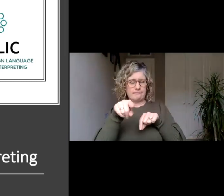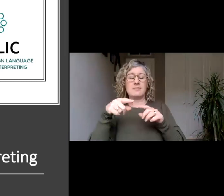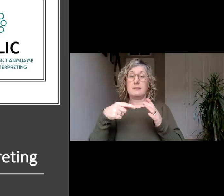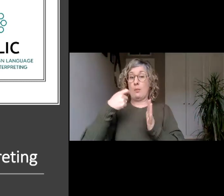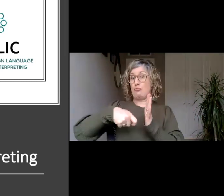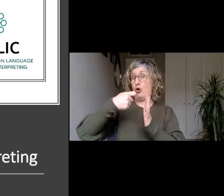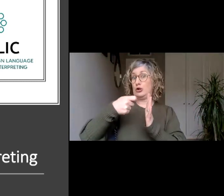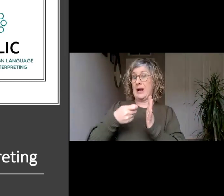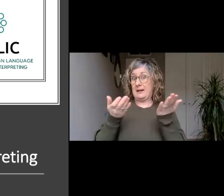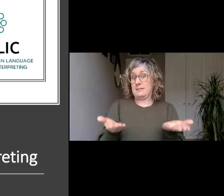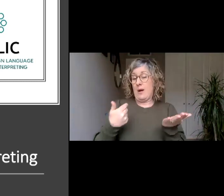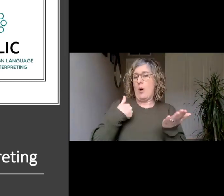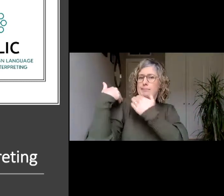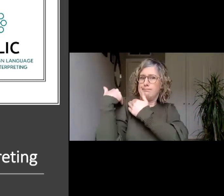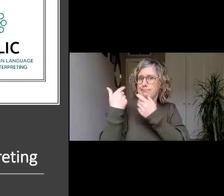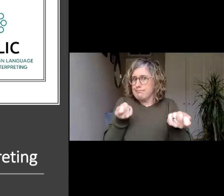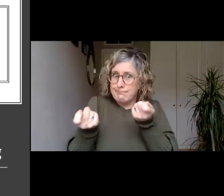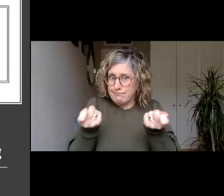el día de hoy. Es un deleite estar aquí.